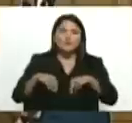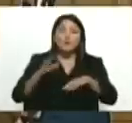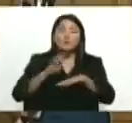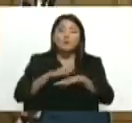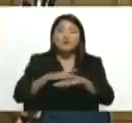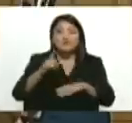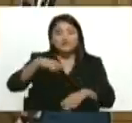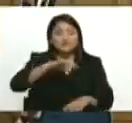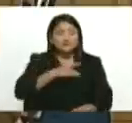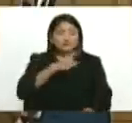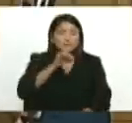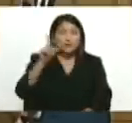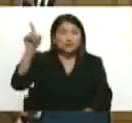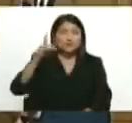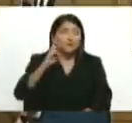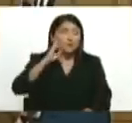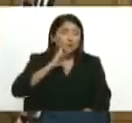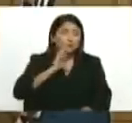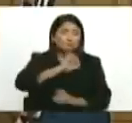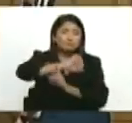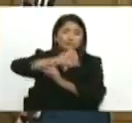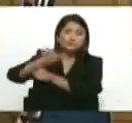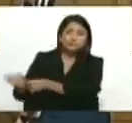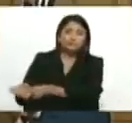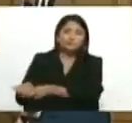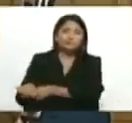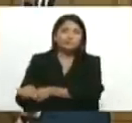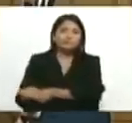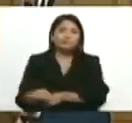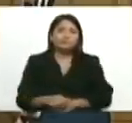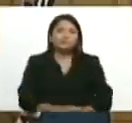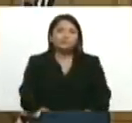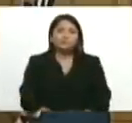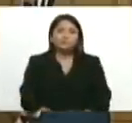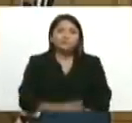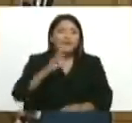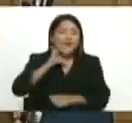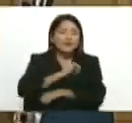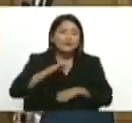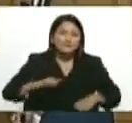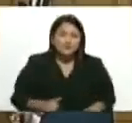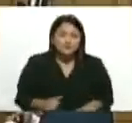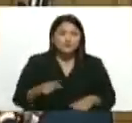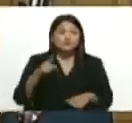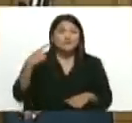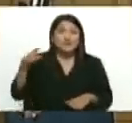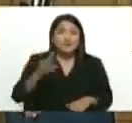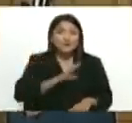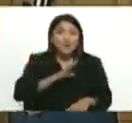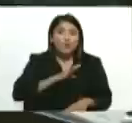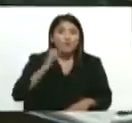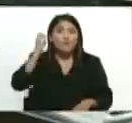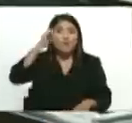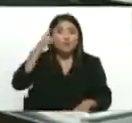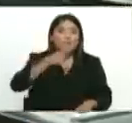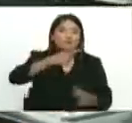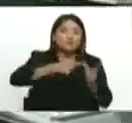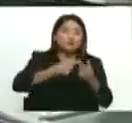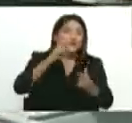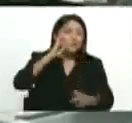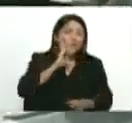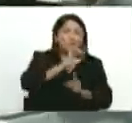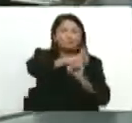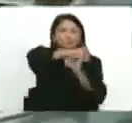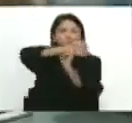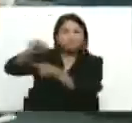Bolívar les derrotó. El ejército más poderoso que haya conocido la historia de Europa los arrodilló, los